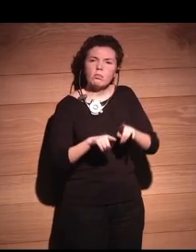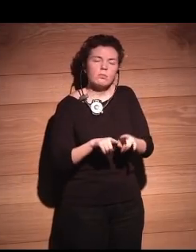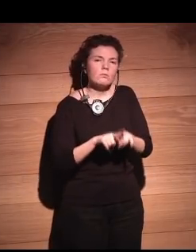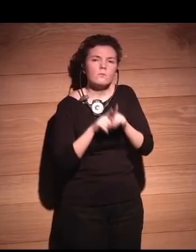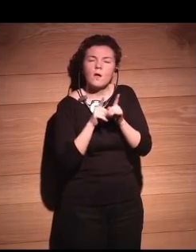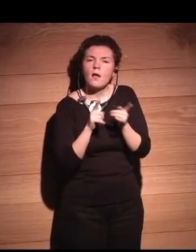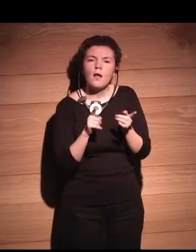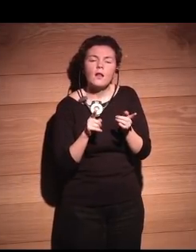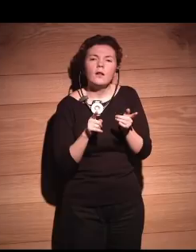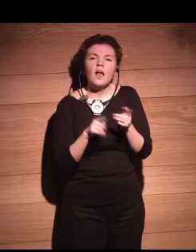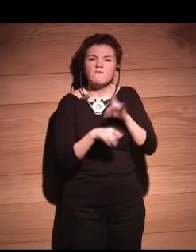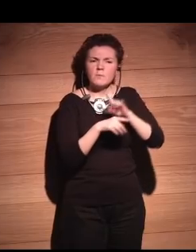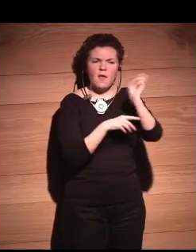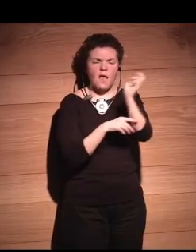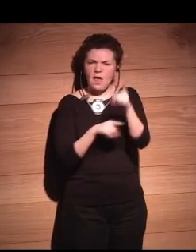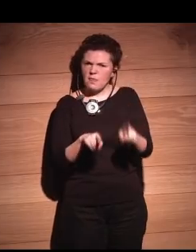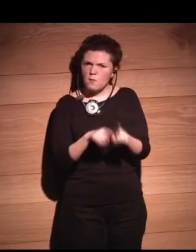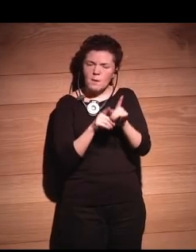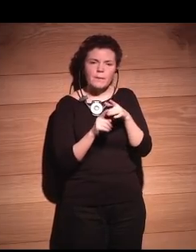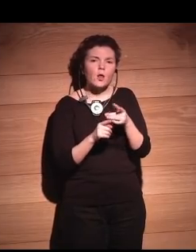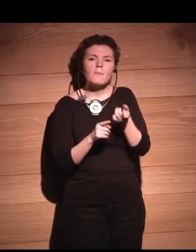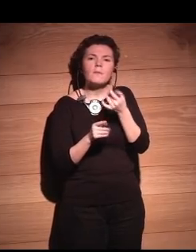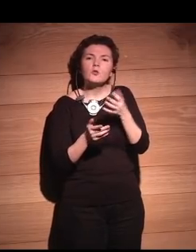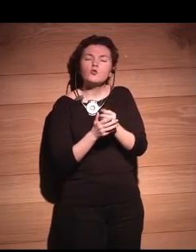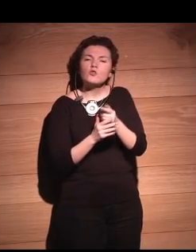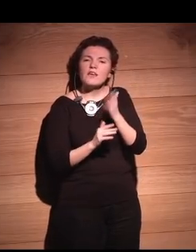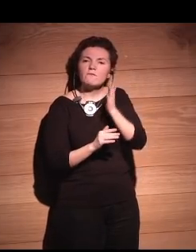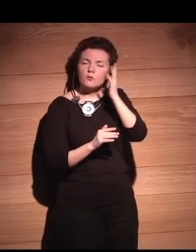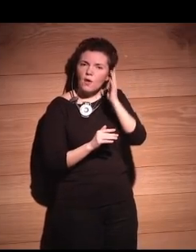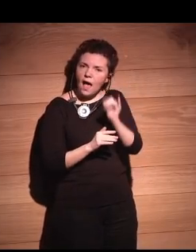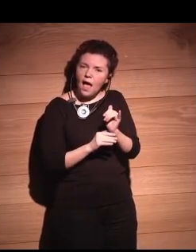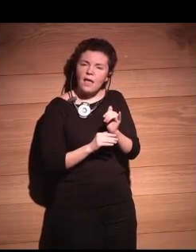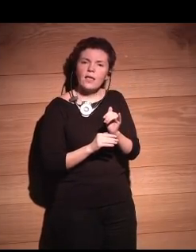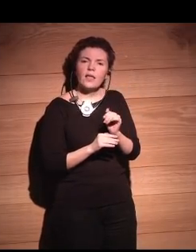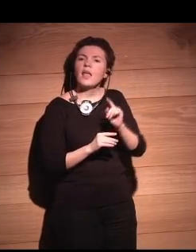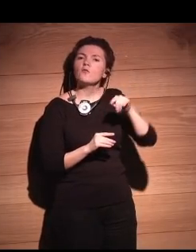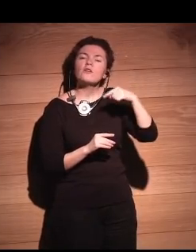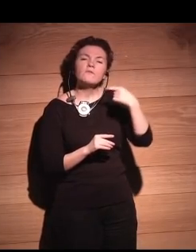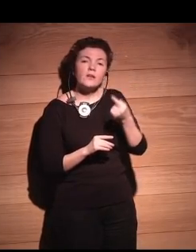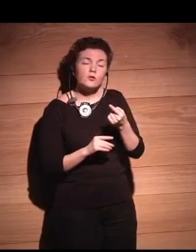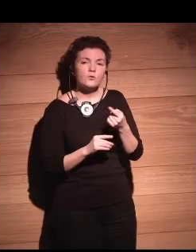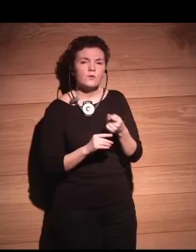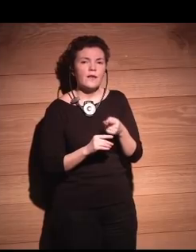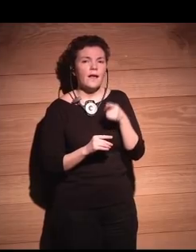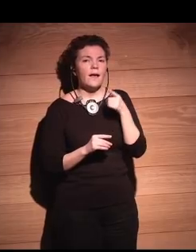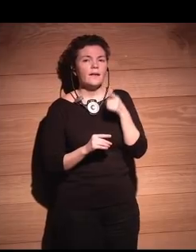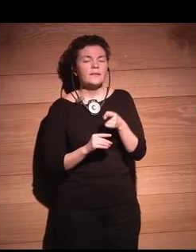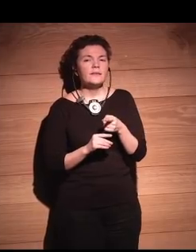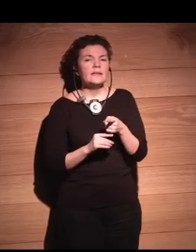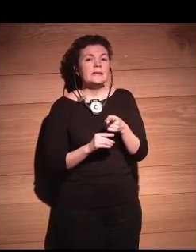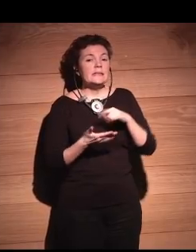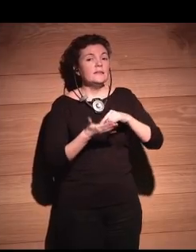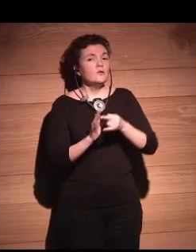independientemente de la enfermedad, pues esto va a tener un efecto. Lo mismo pasa aquí. Es decir, la única diferencia es que aquí, en